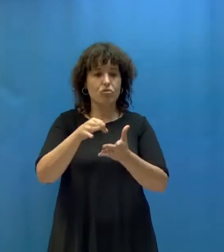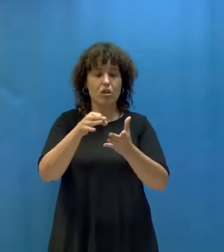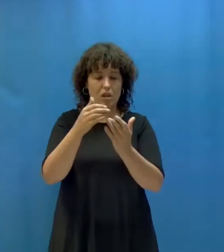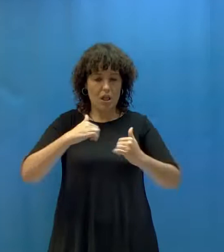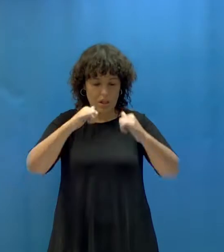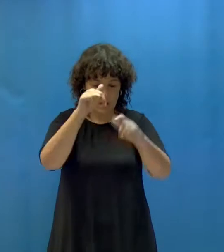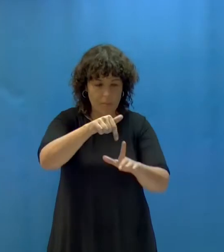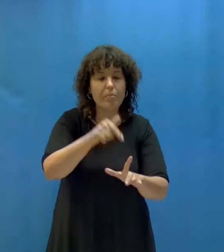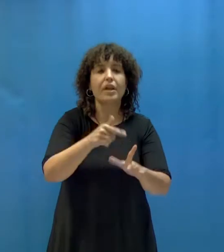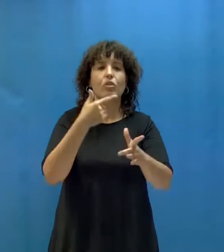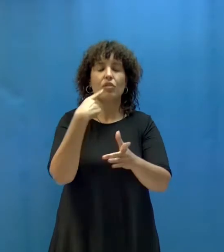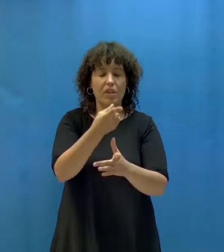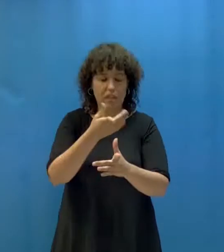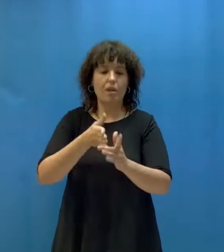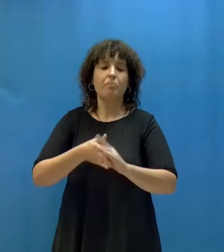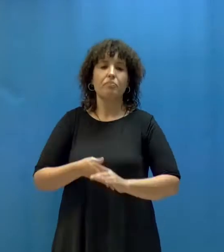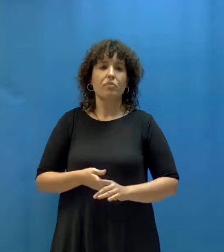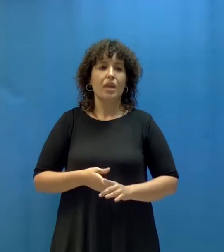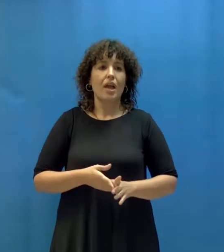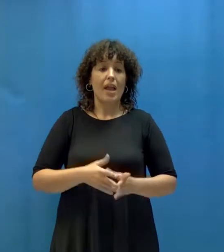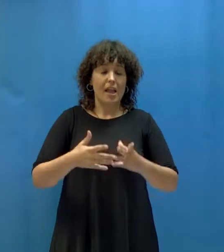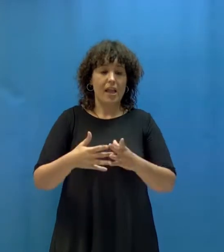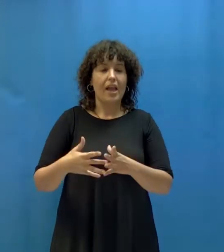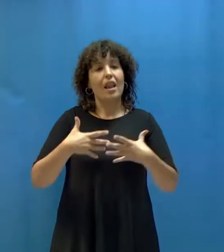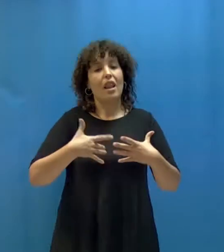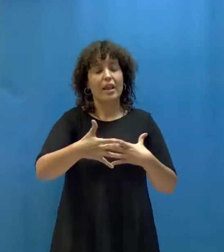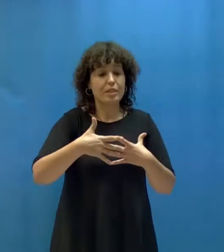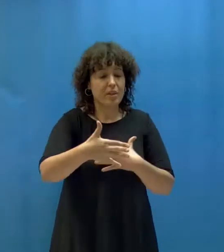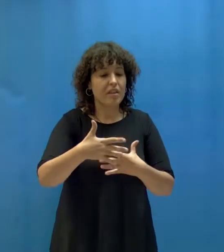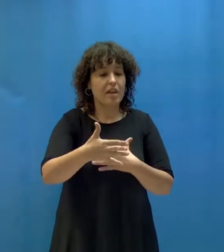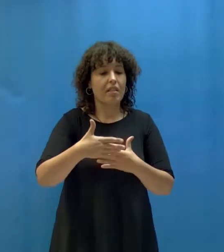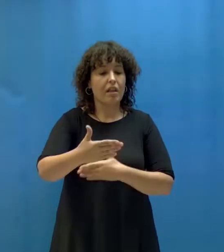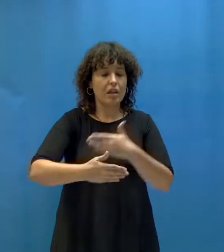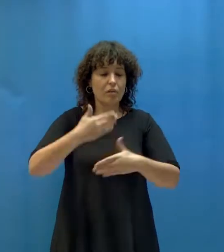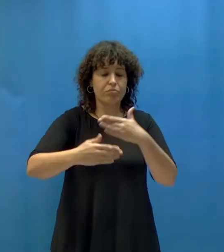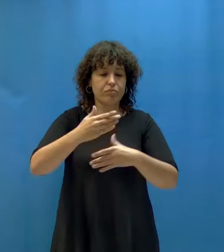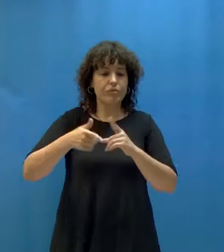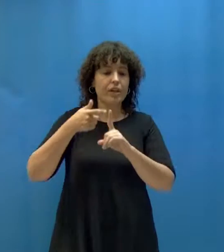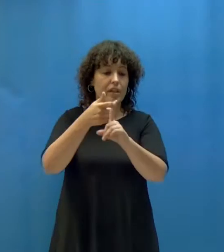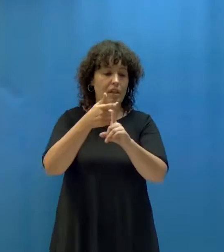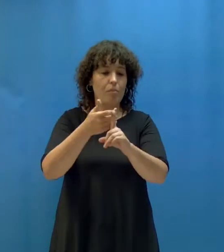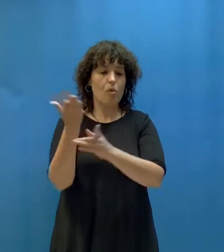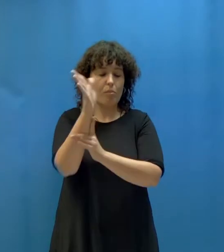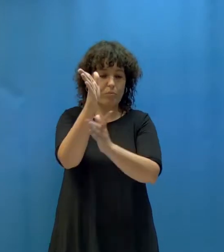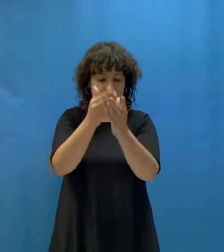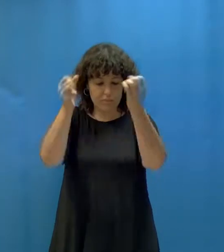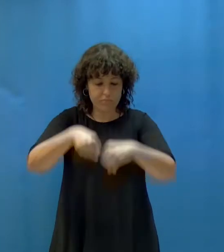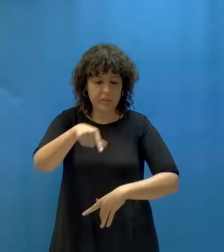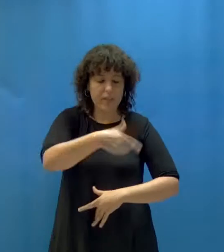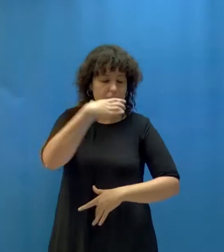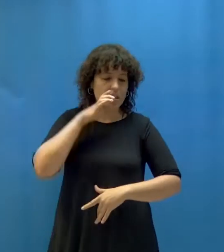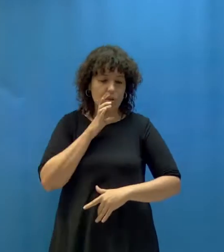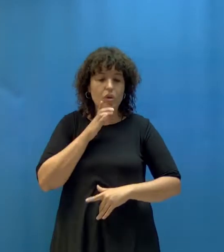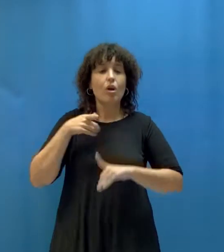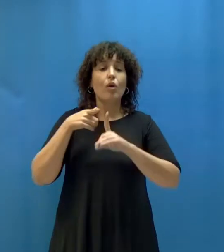que en extracto dice lo siguiente. Visto el expediente que se tramita para aprobar la ordenanza municipal de Vados de Castellón de la Plana. El objeto de esta ordenanza